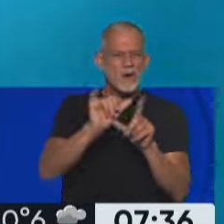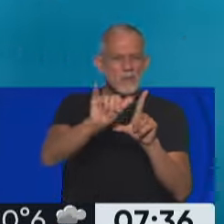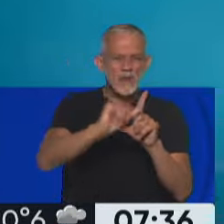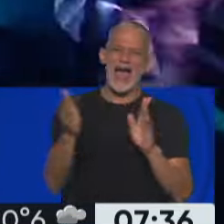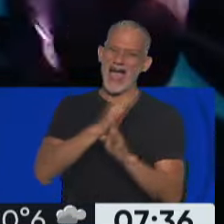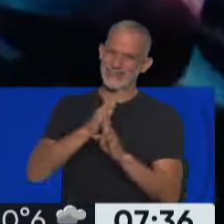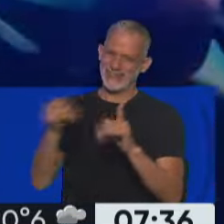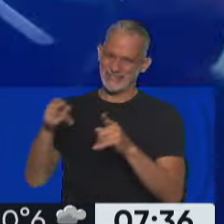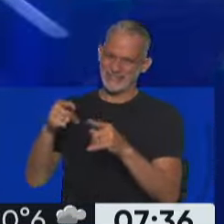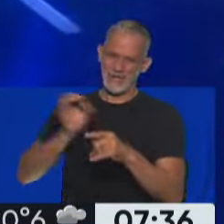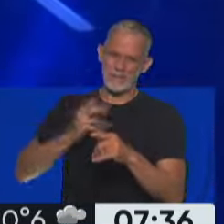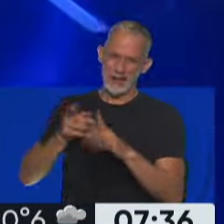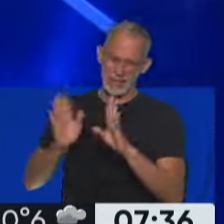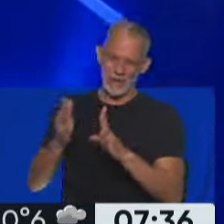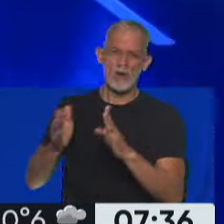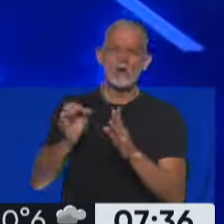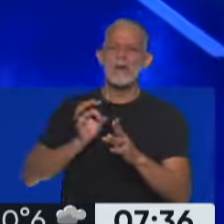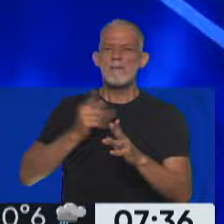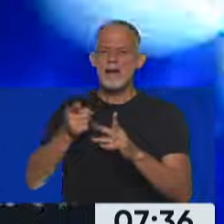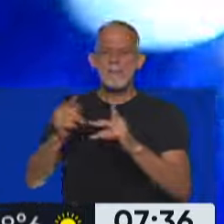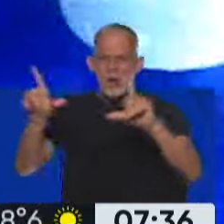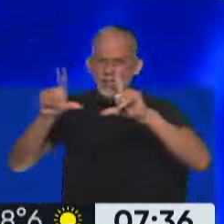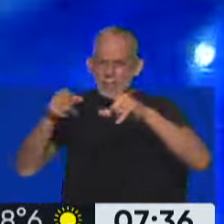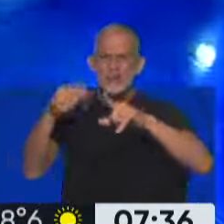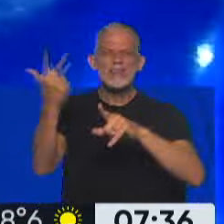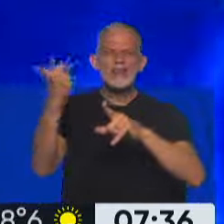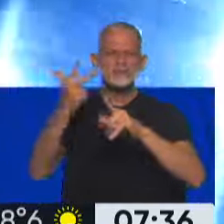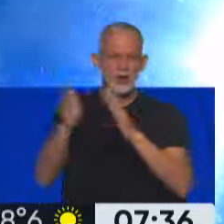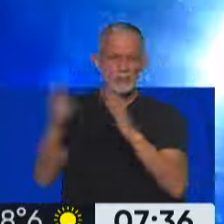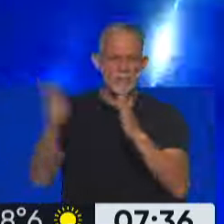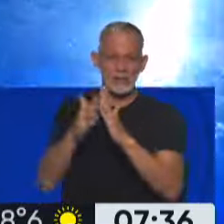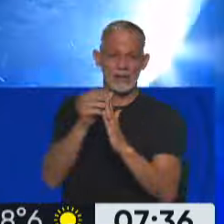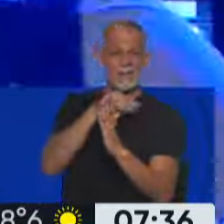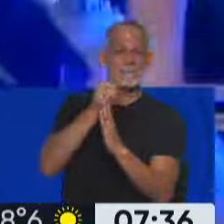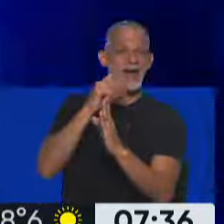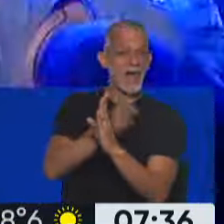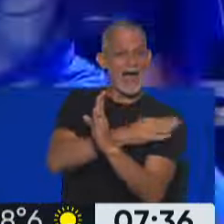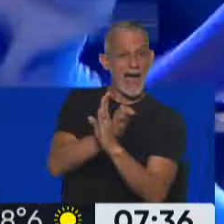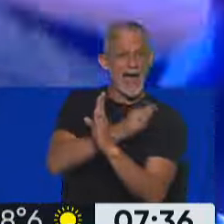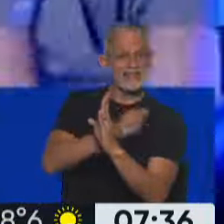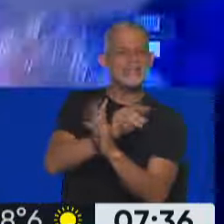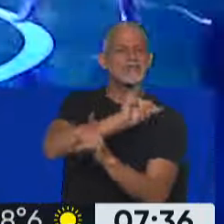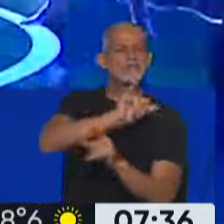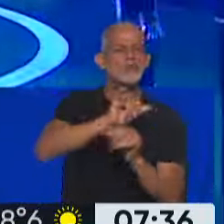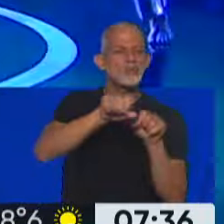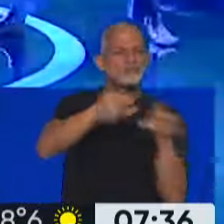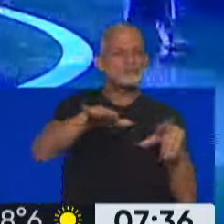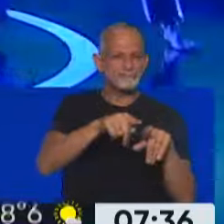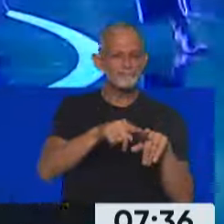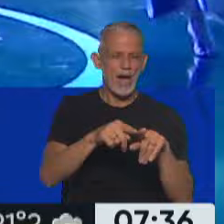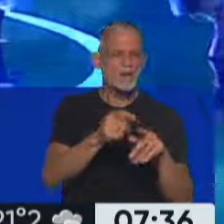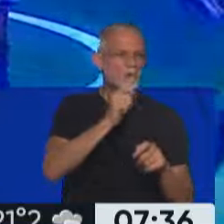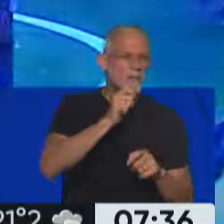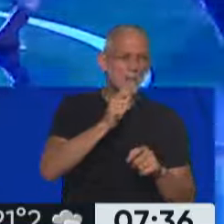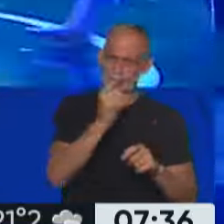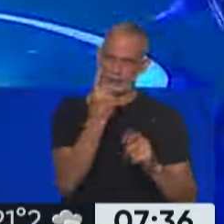la ceremonia. Por eso la premier. La ceremonia se televisa y son 3 horitas que tenés de show. Bueno, esto es antes que se hace por streaming. No va a